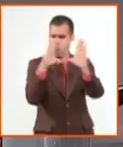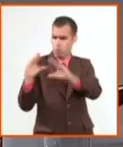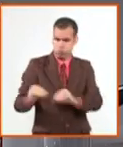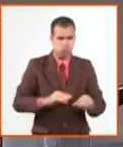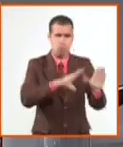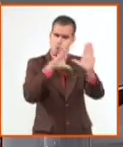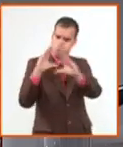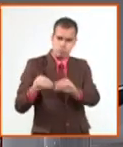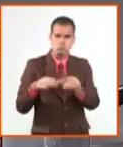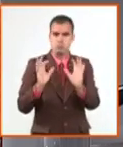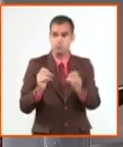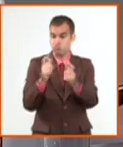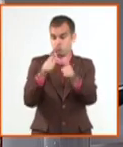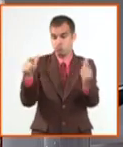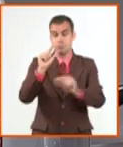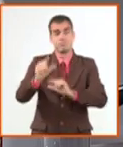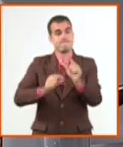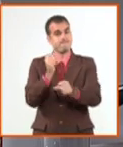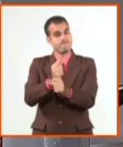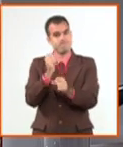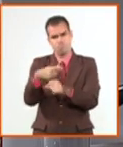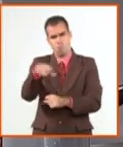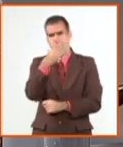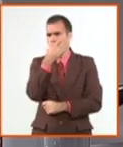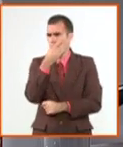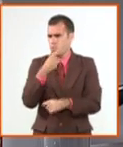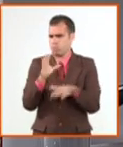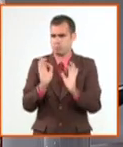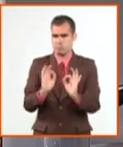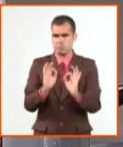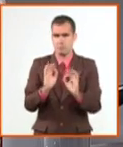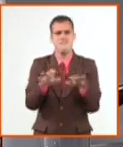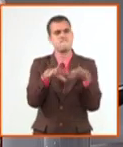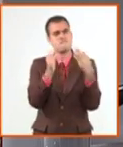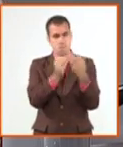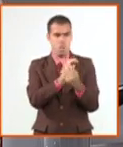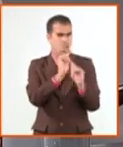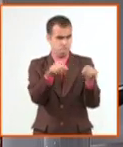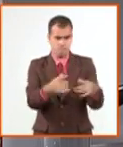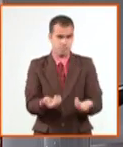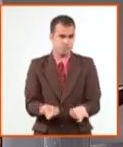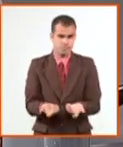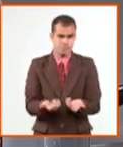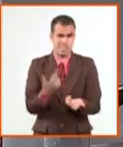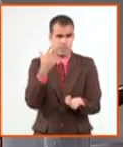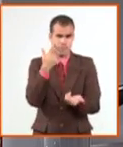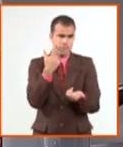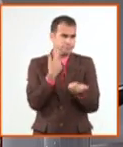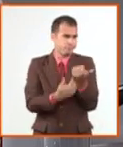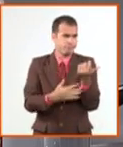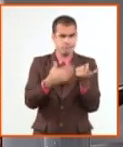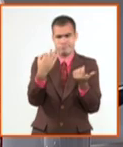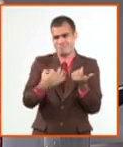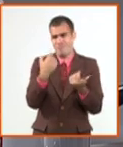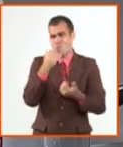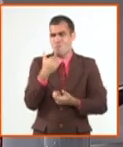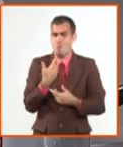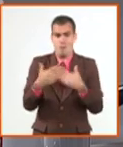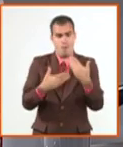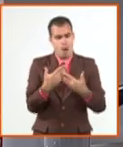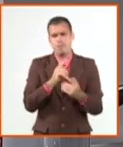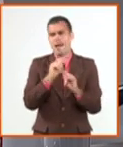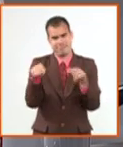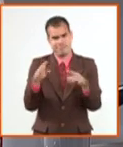jóvenes con familias con realidades igual que todos que todos nuestros vuelos y son